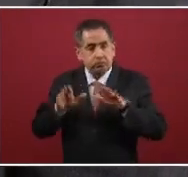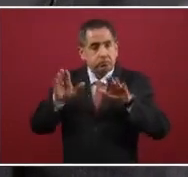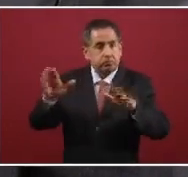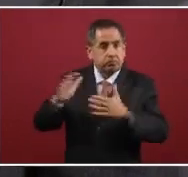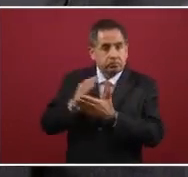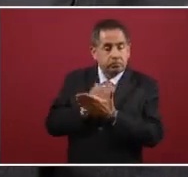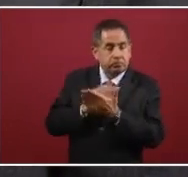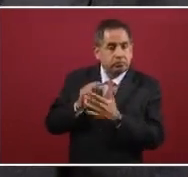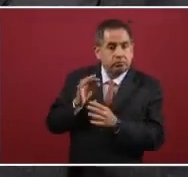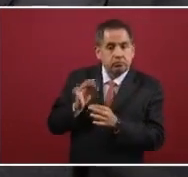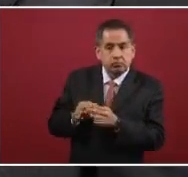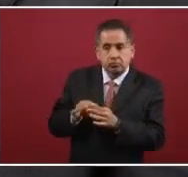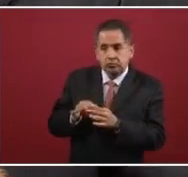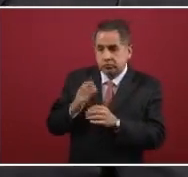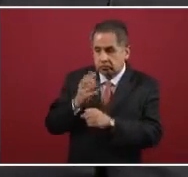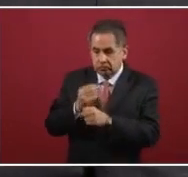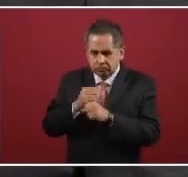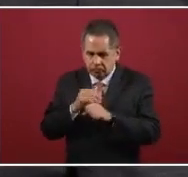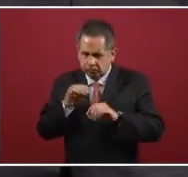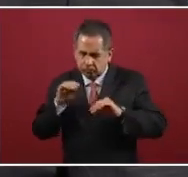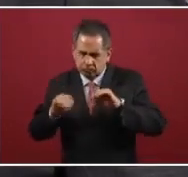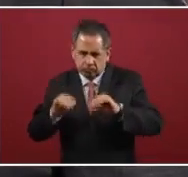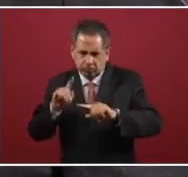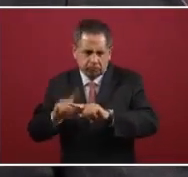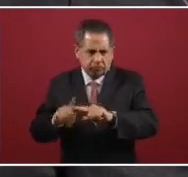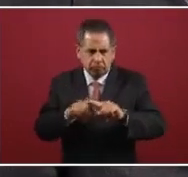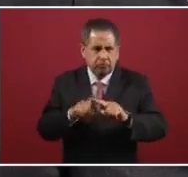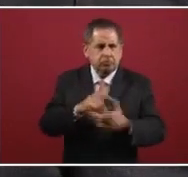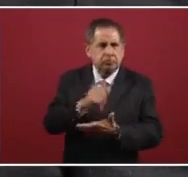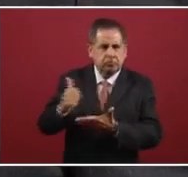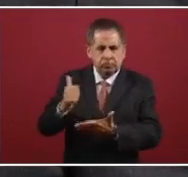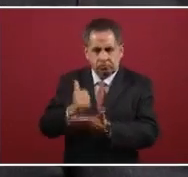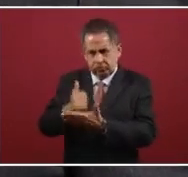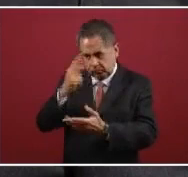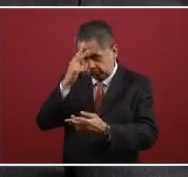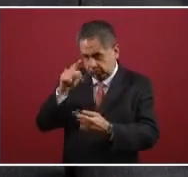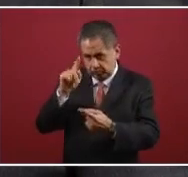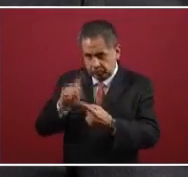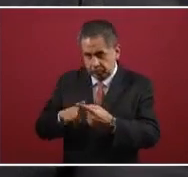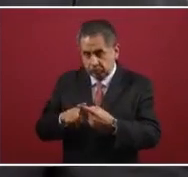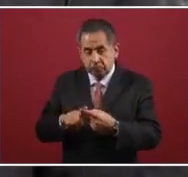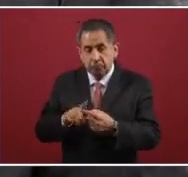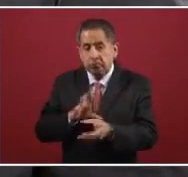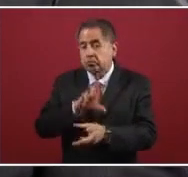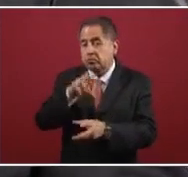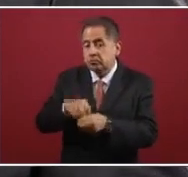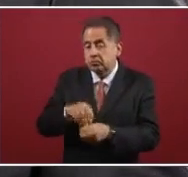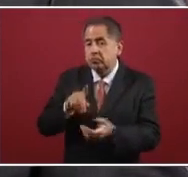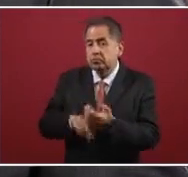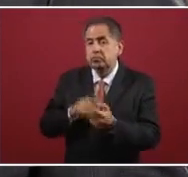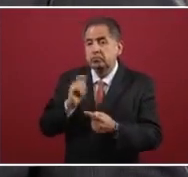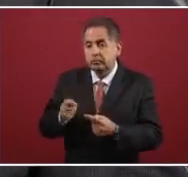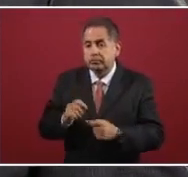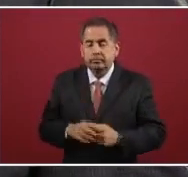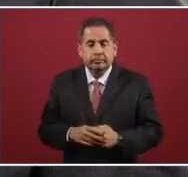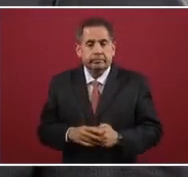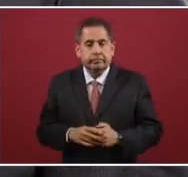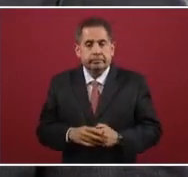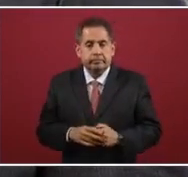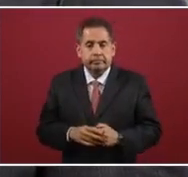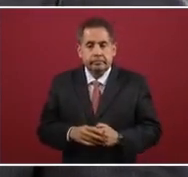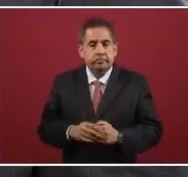aeroportuario de la Ciudad de México, que incluye